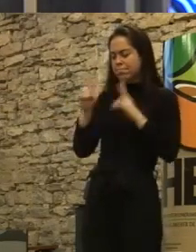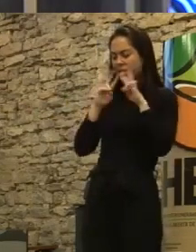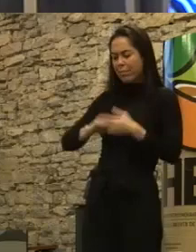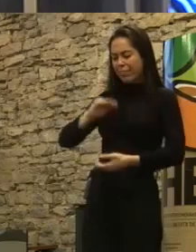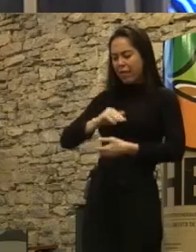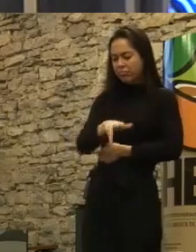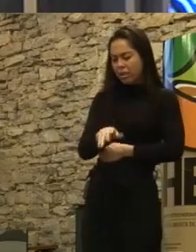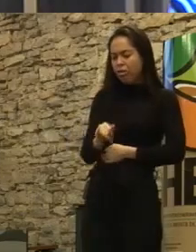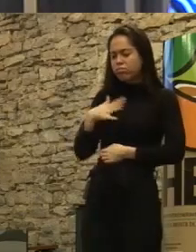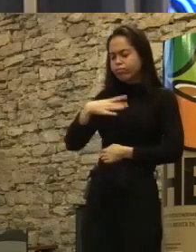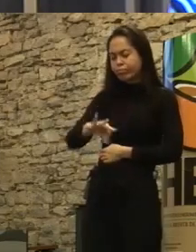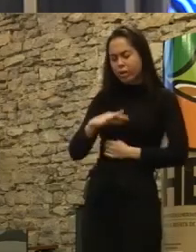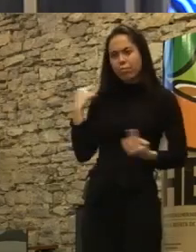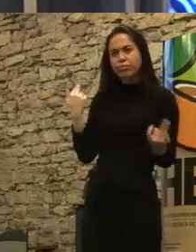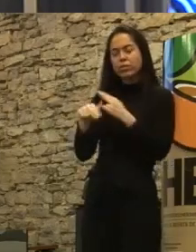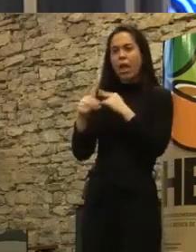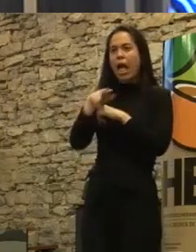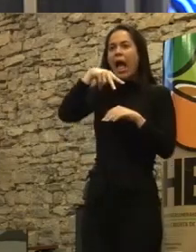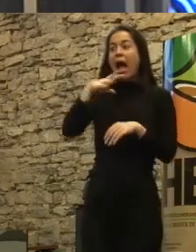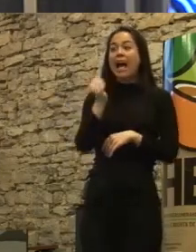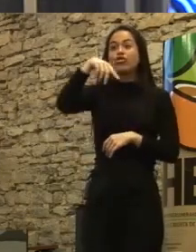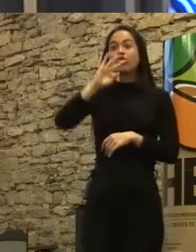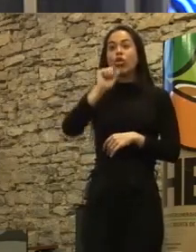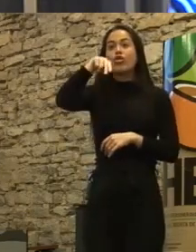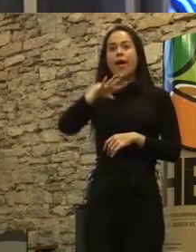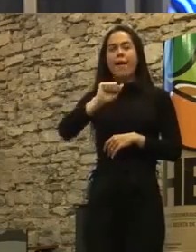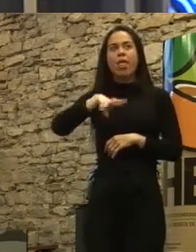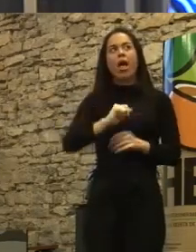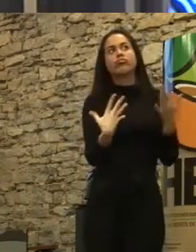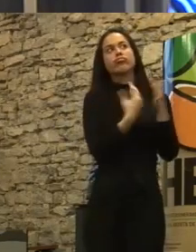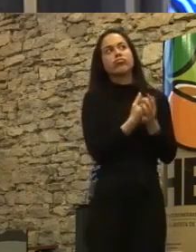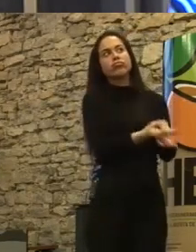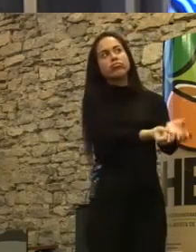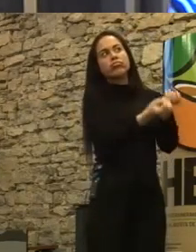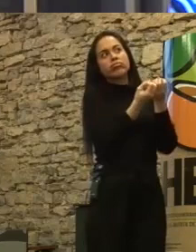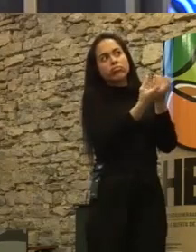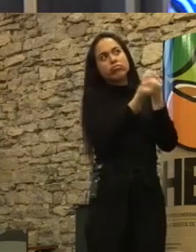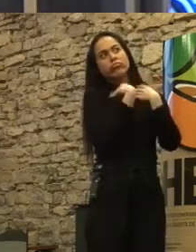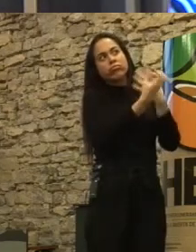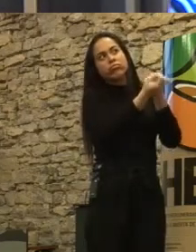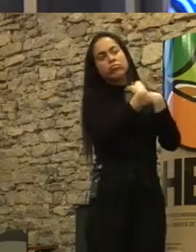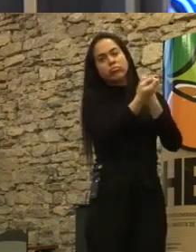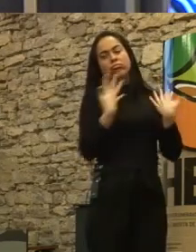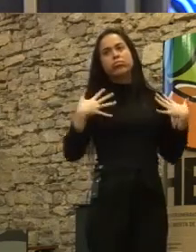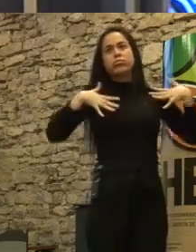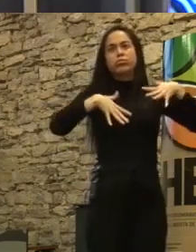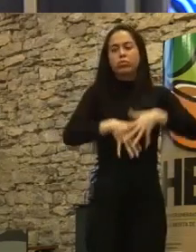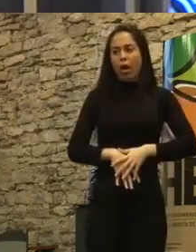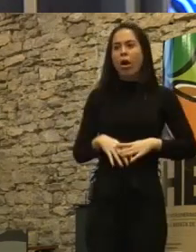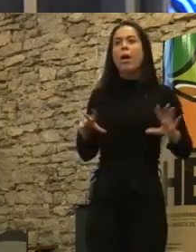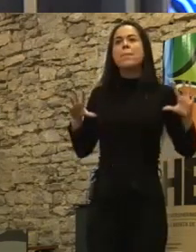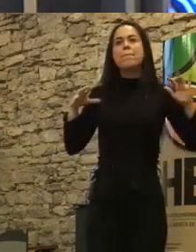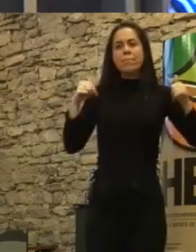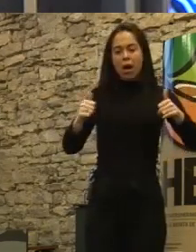Antonella se contagió de todo esto y dirigió sus pasos hacia este camino, convirtiéndose en un